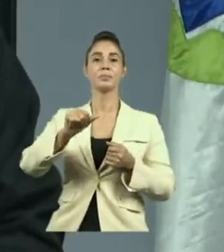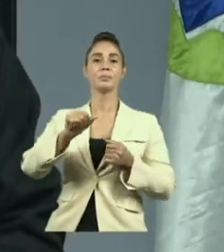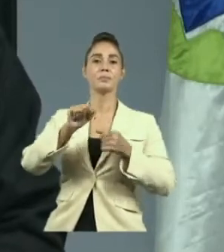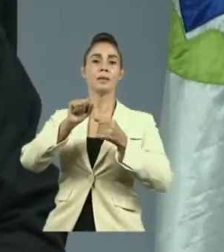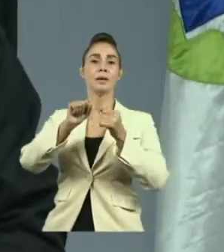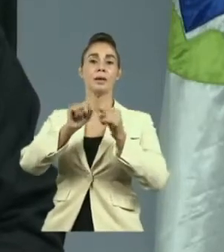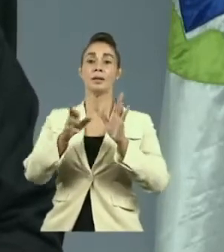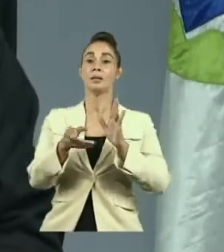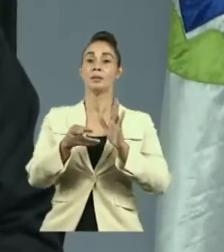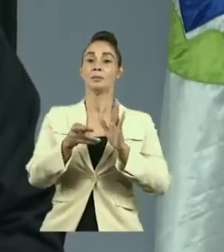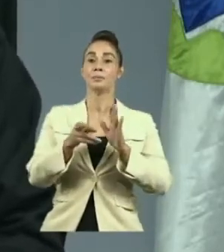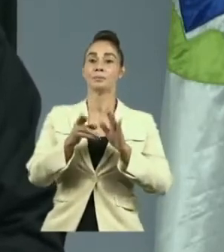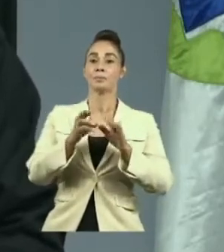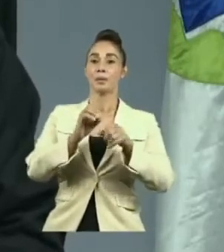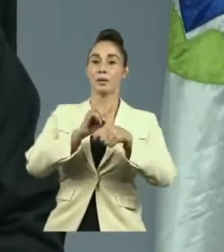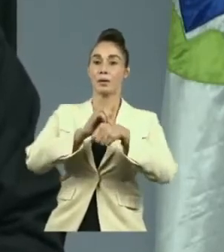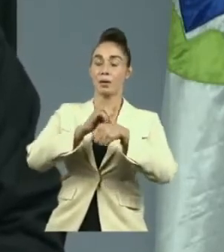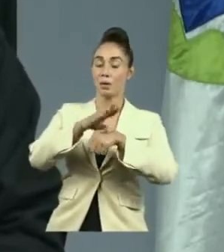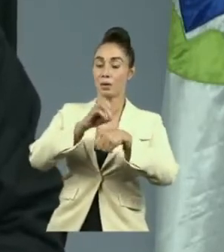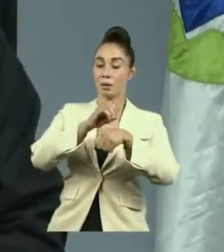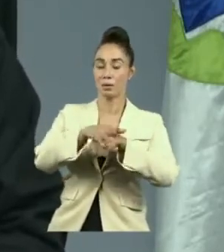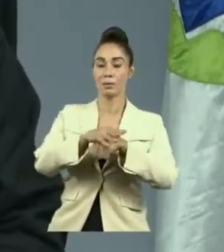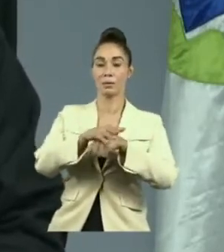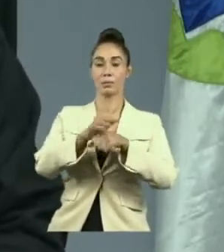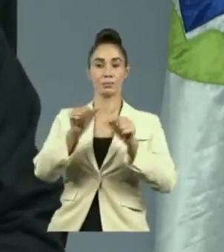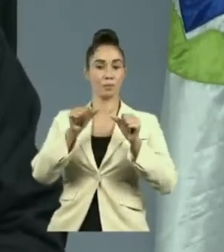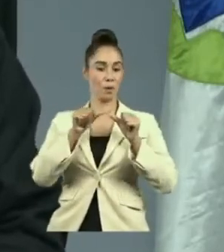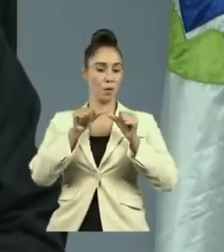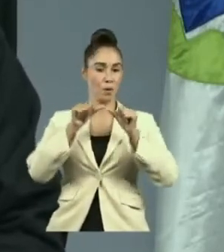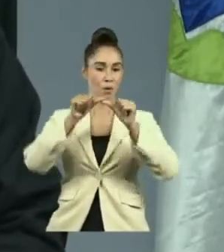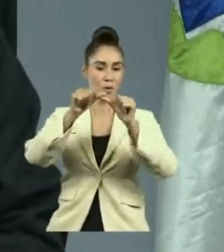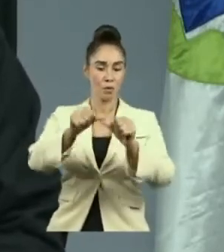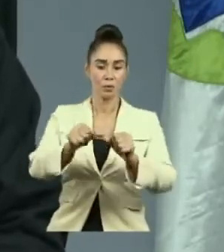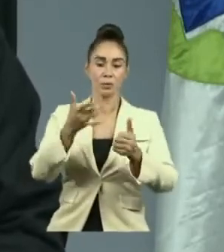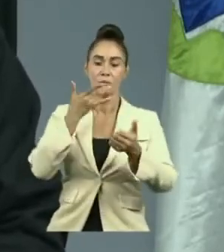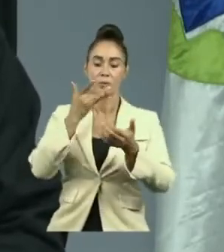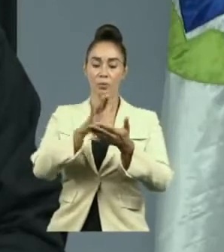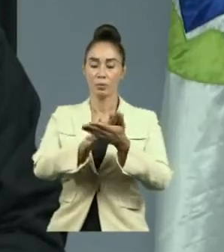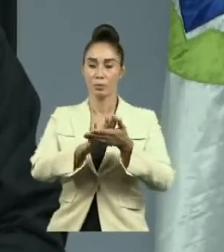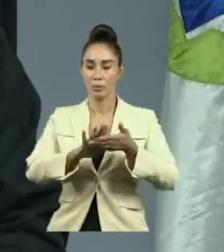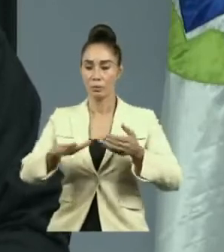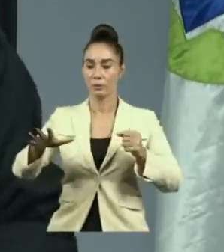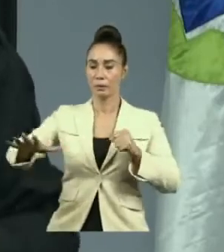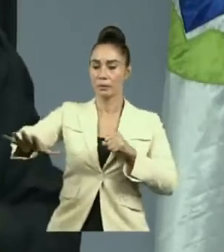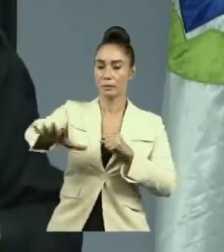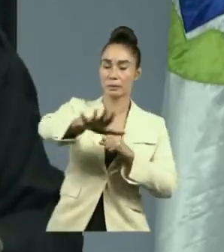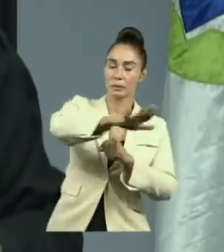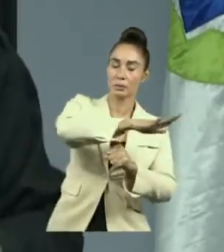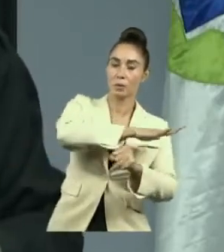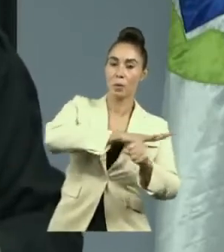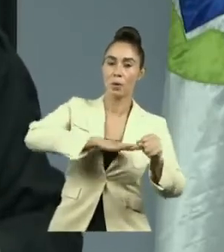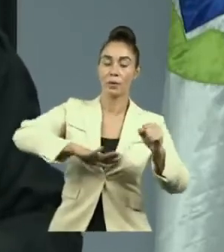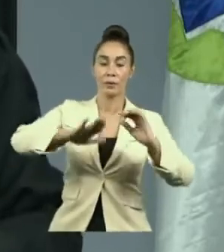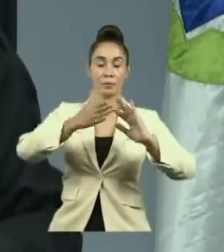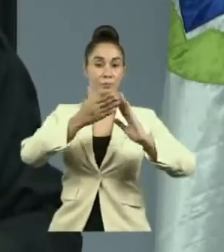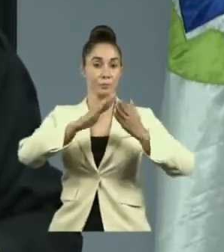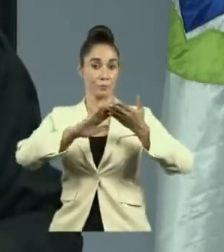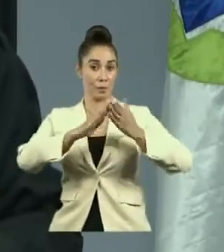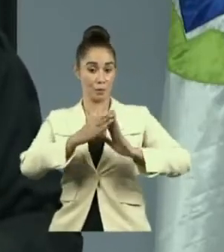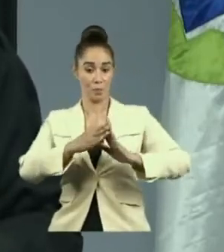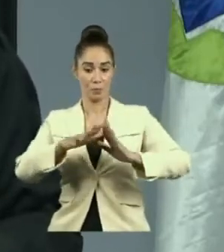mantenemos las indicaciones de higiene general para toda la población tanto